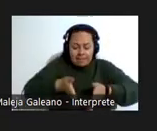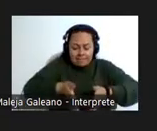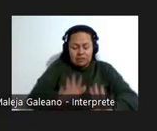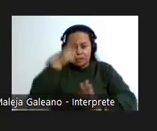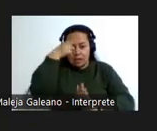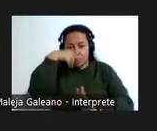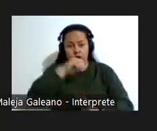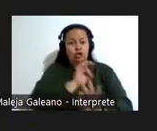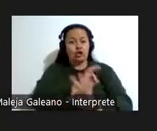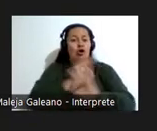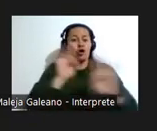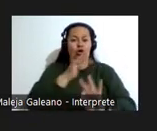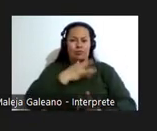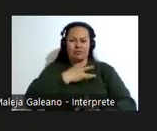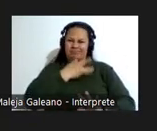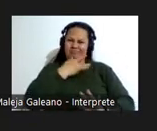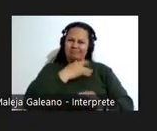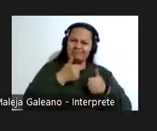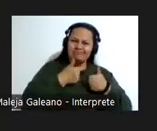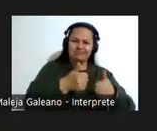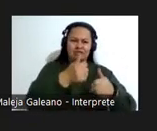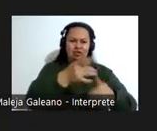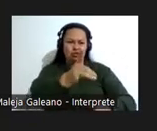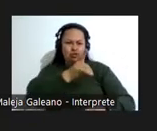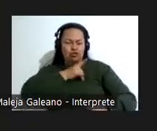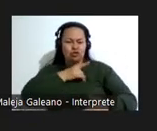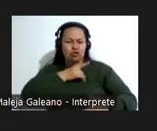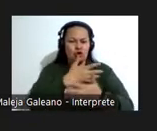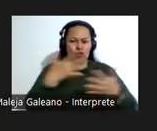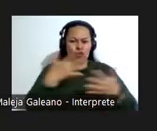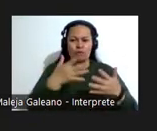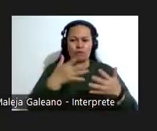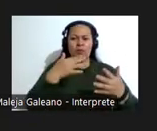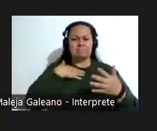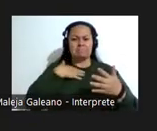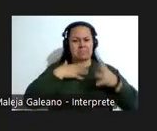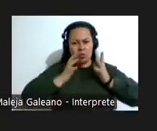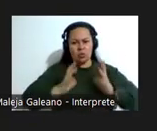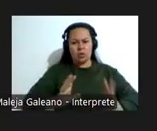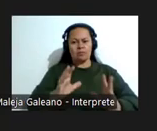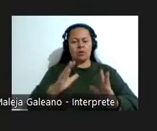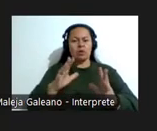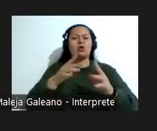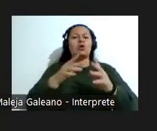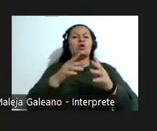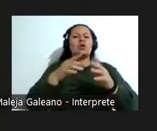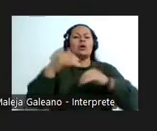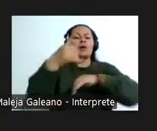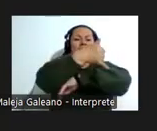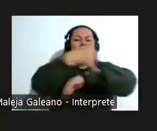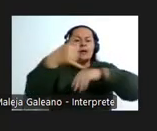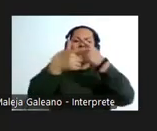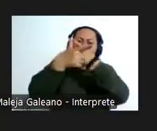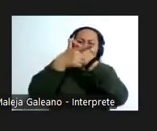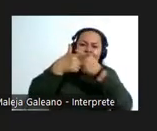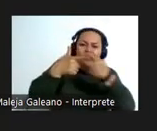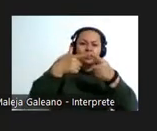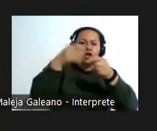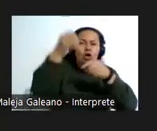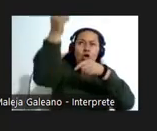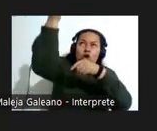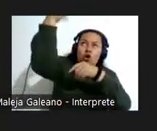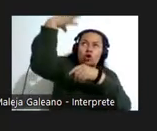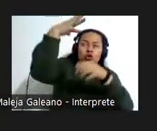para complacer a quien exige ser complacido. Mi cuerpo es una línea divisoria entre mi luz y el mundo, pero mi cuerpo sirve